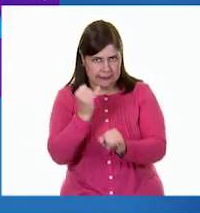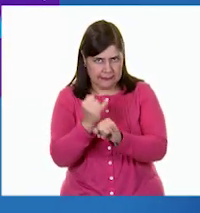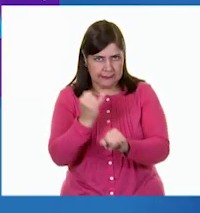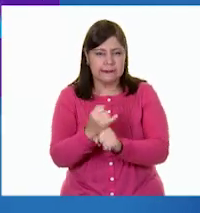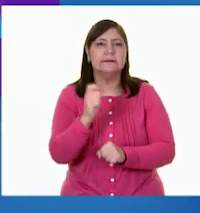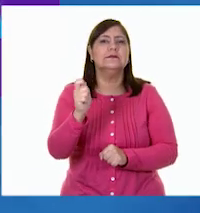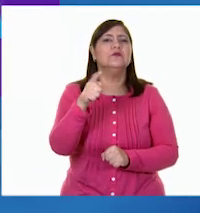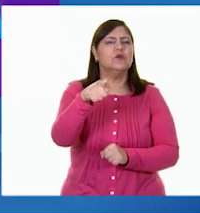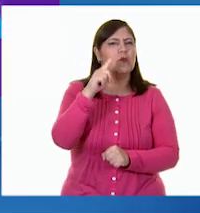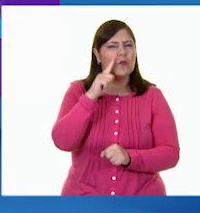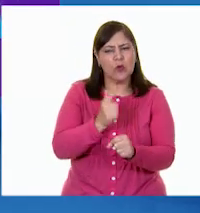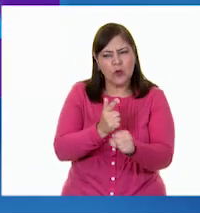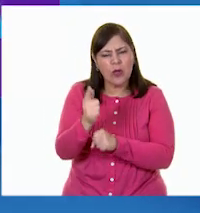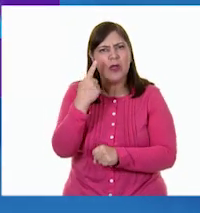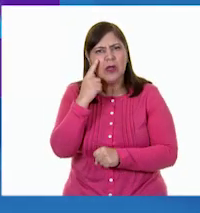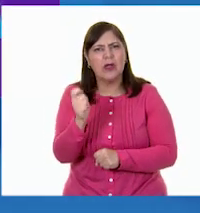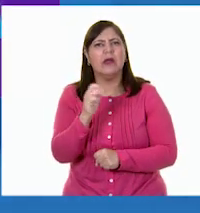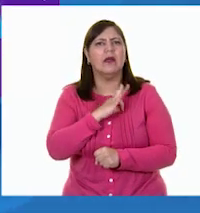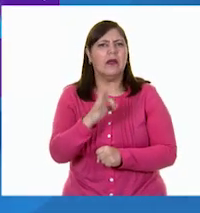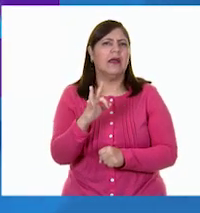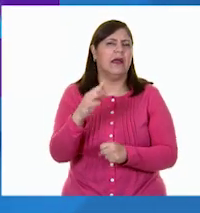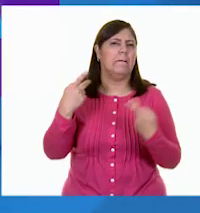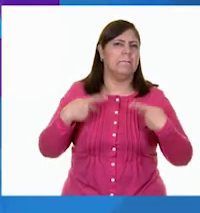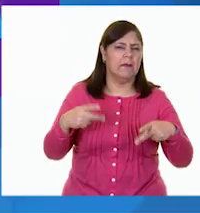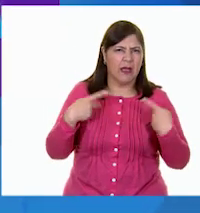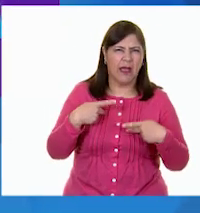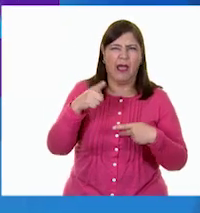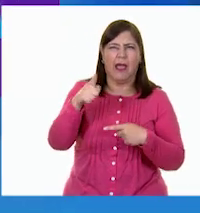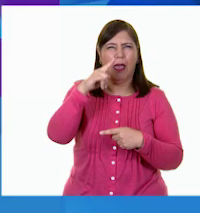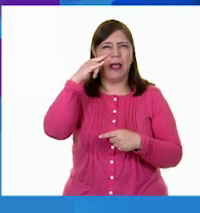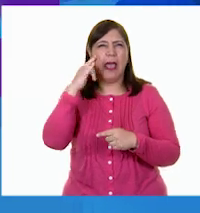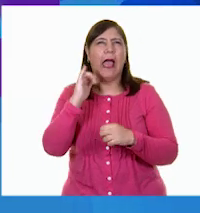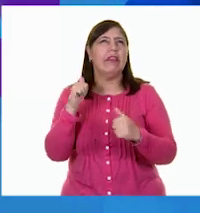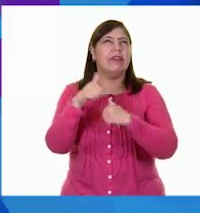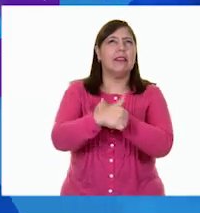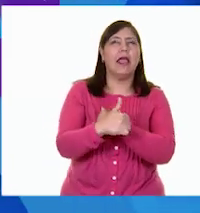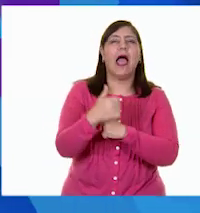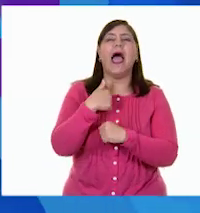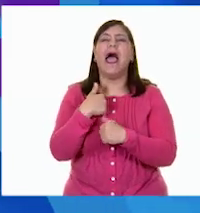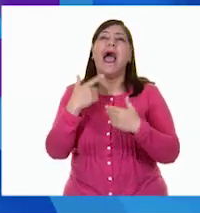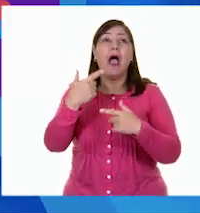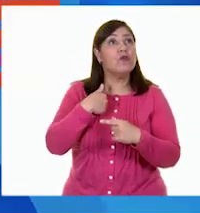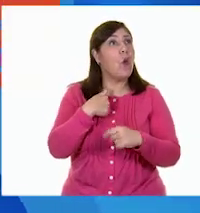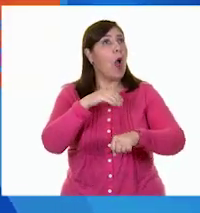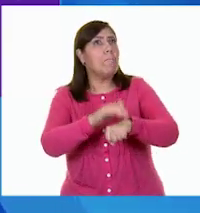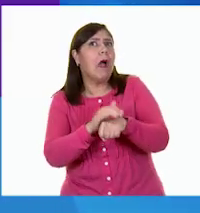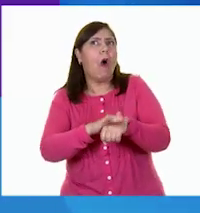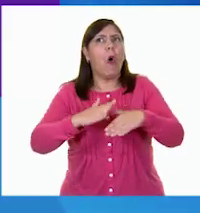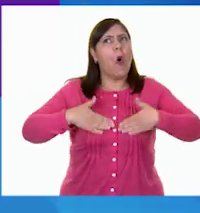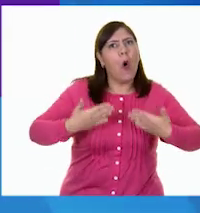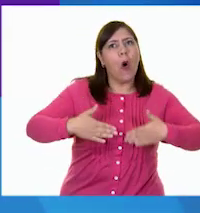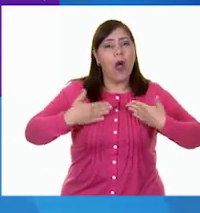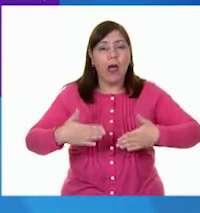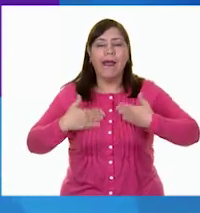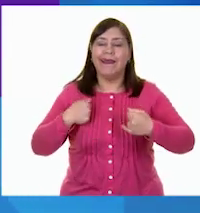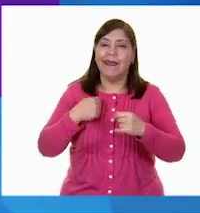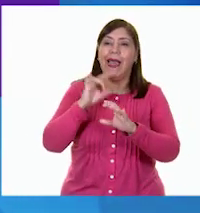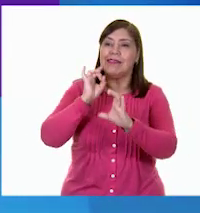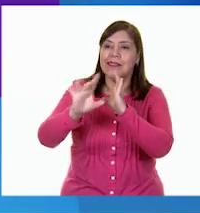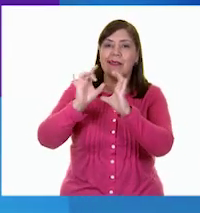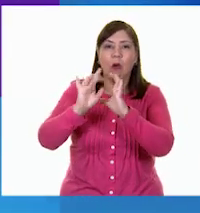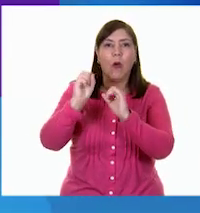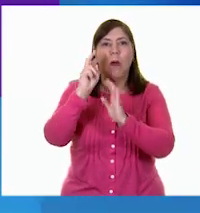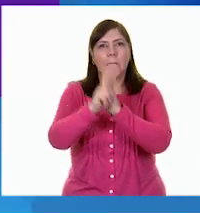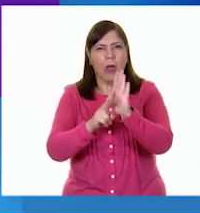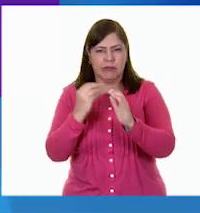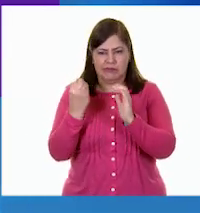algún desconocido se hace pasar por un amigo o familiar tuyo para ganarse tu confianza, o si te pide que le envíes fotos o